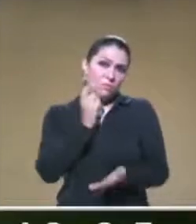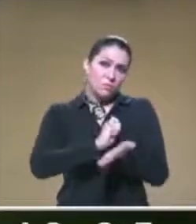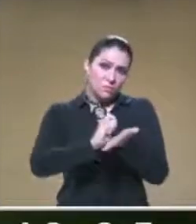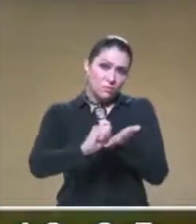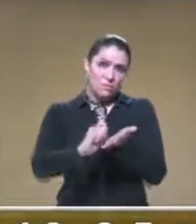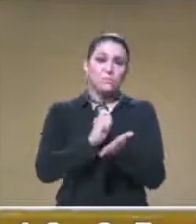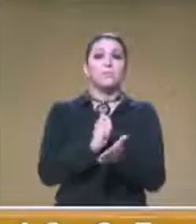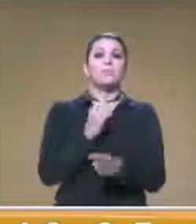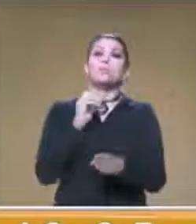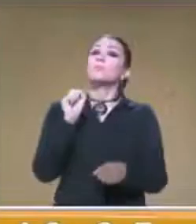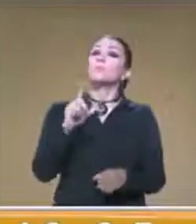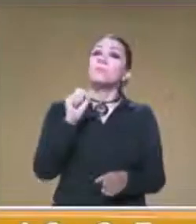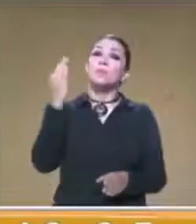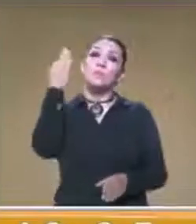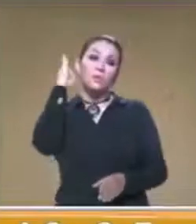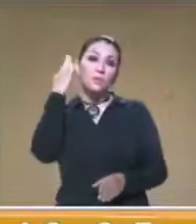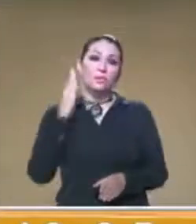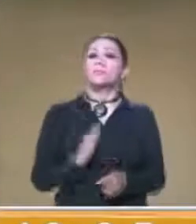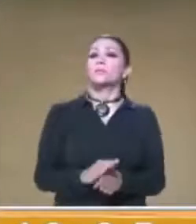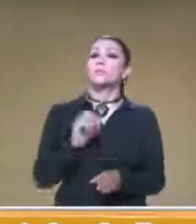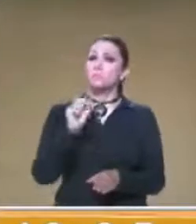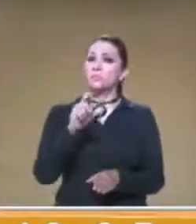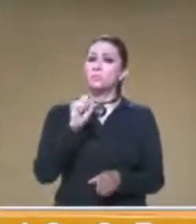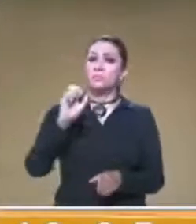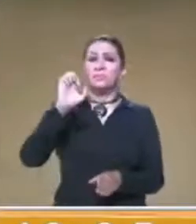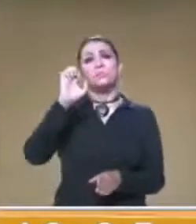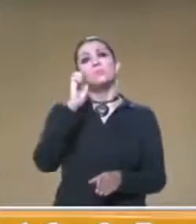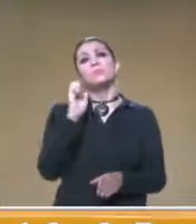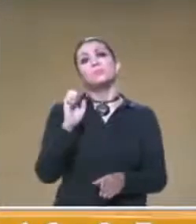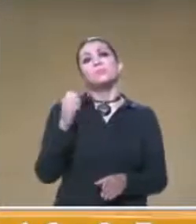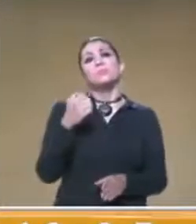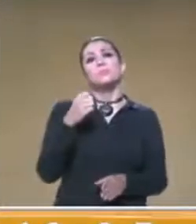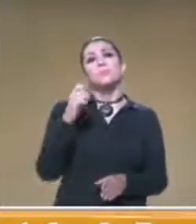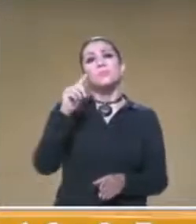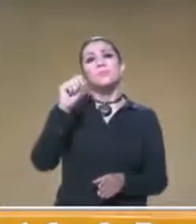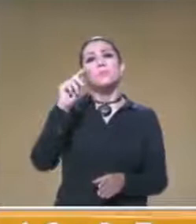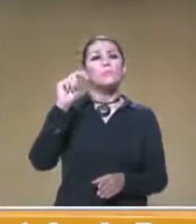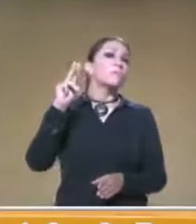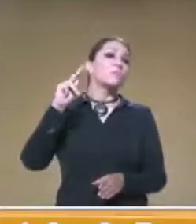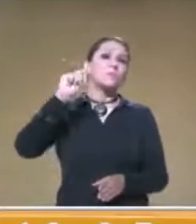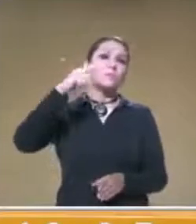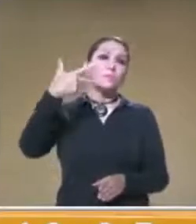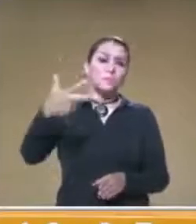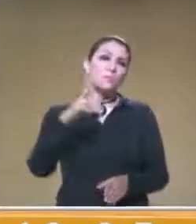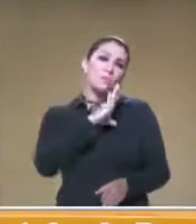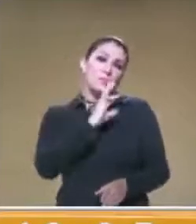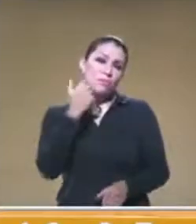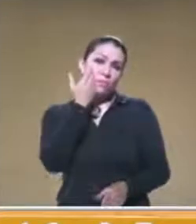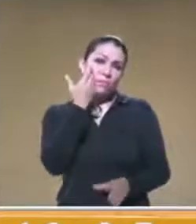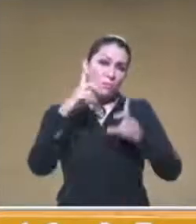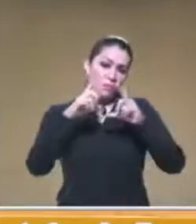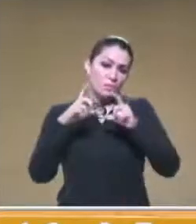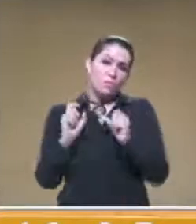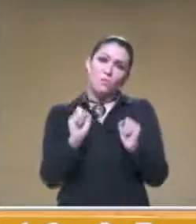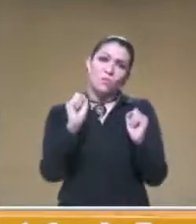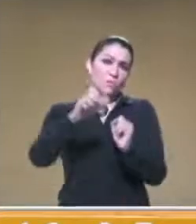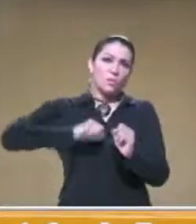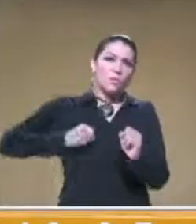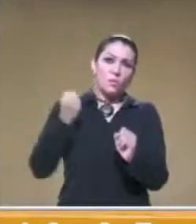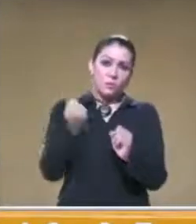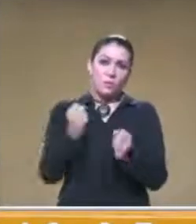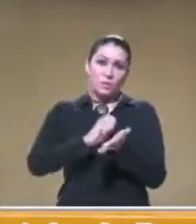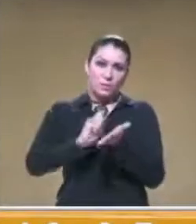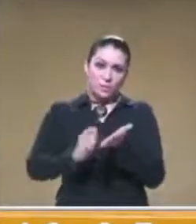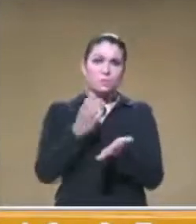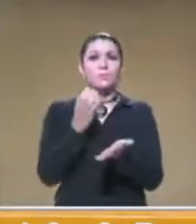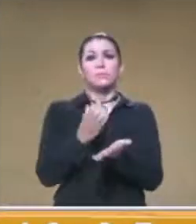través de las redes sociales o de Canal 28, podrás tomar las fotografías necesarias de los apuntes que te parezcan más interesantes. ¿Qué